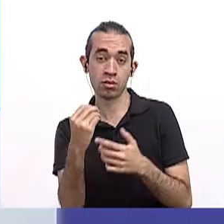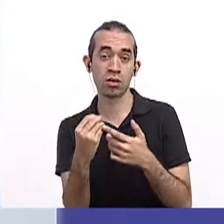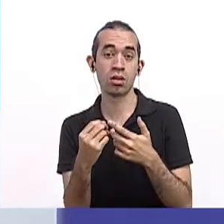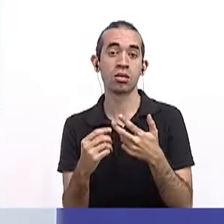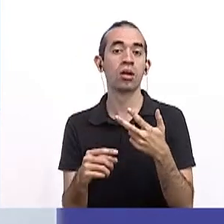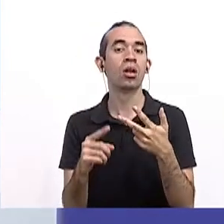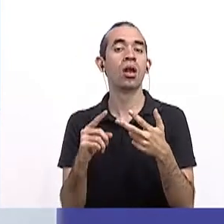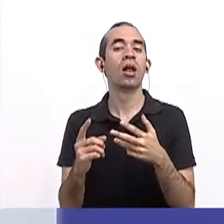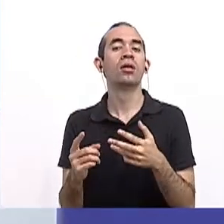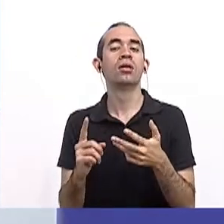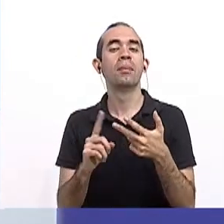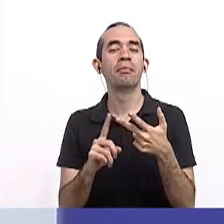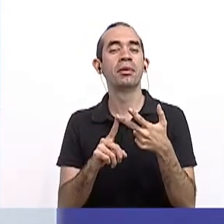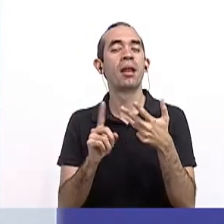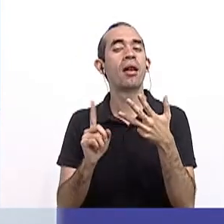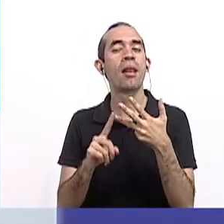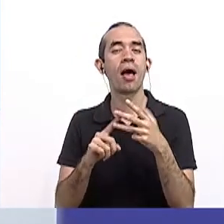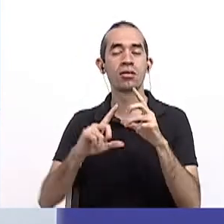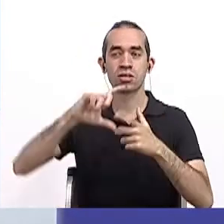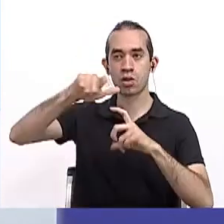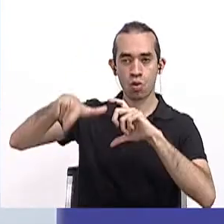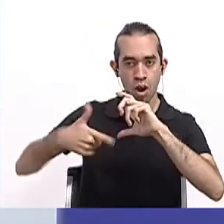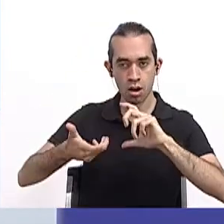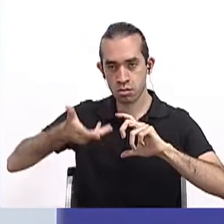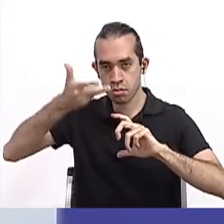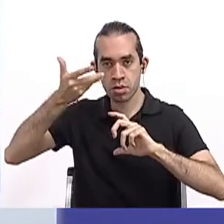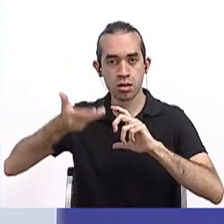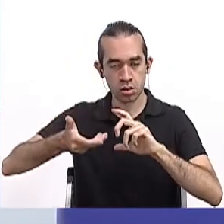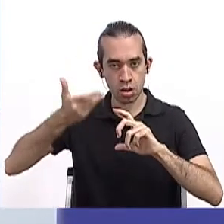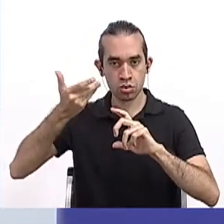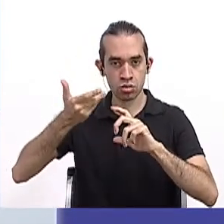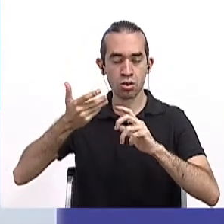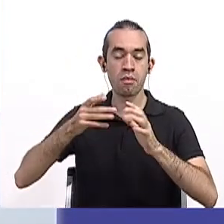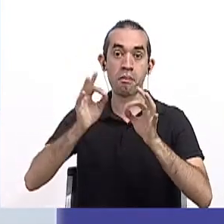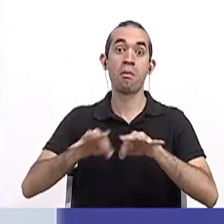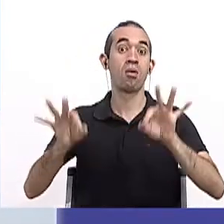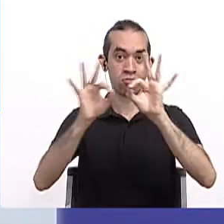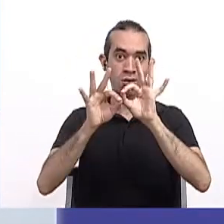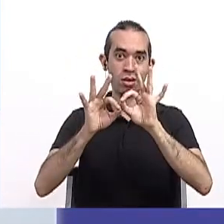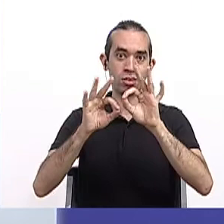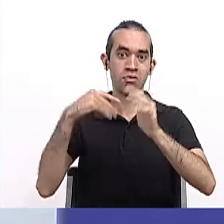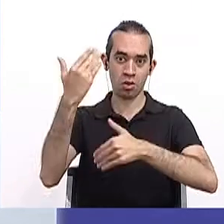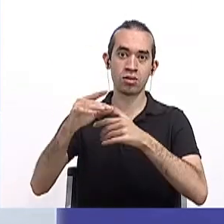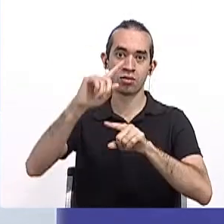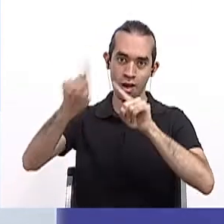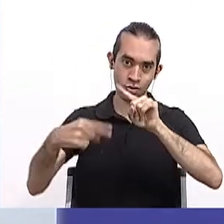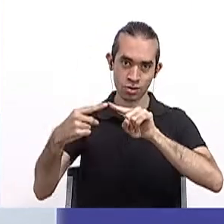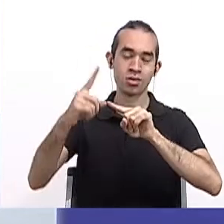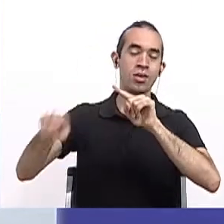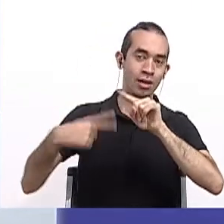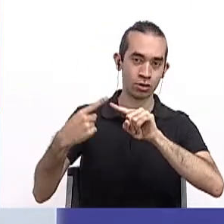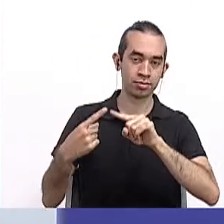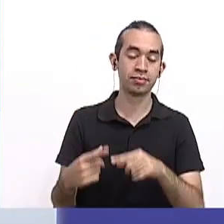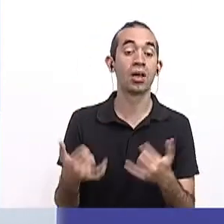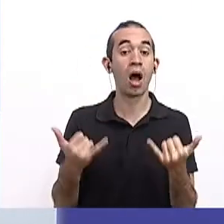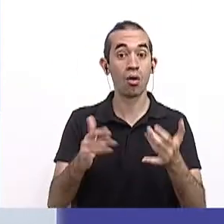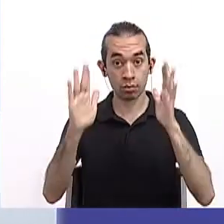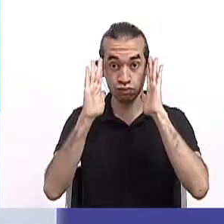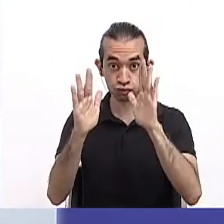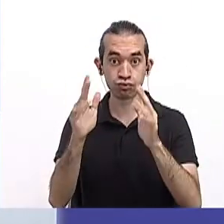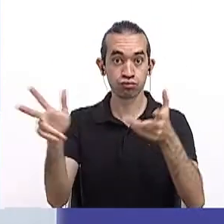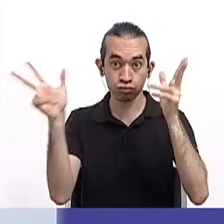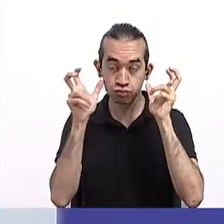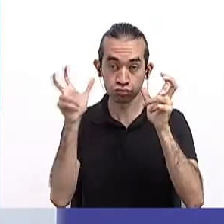que intervienen en los ciclos. Así que vamos a escuchar y a prestar atención a la siguiente información sobre